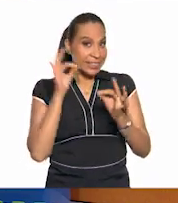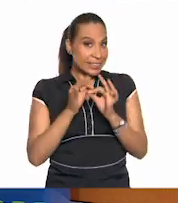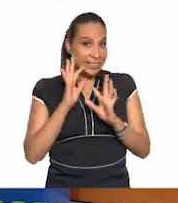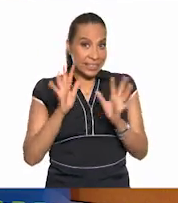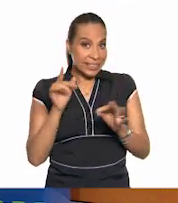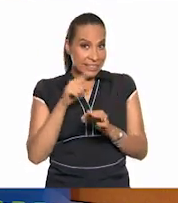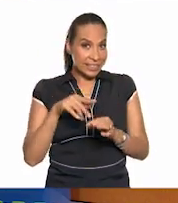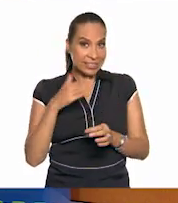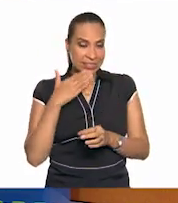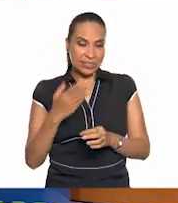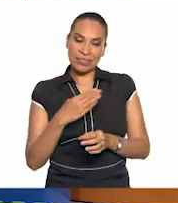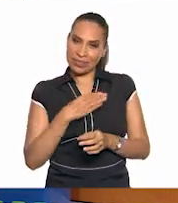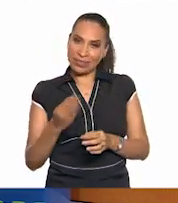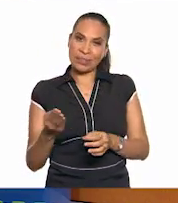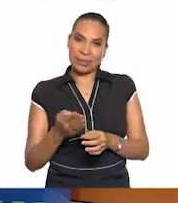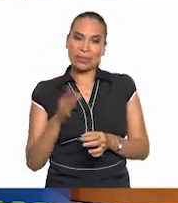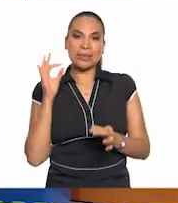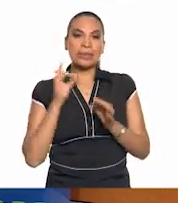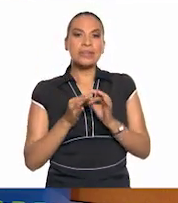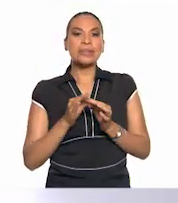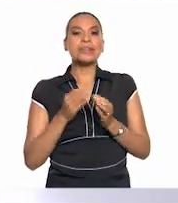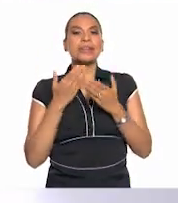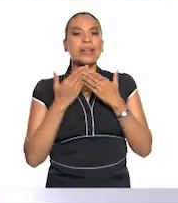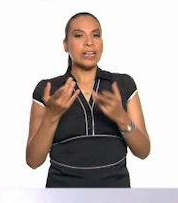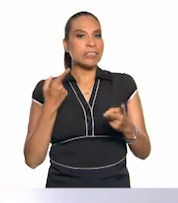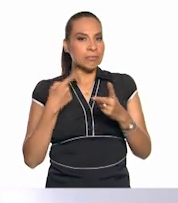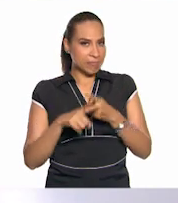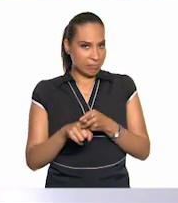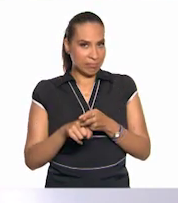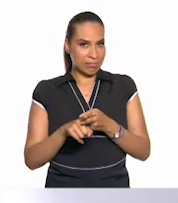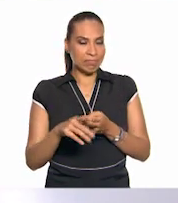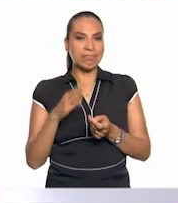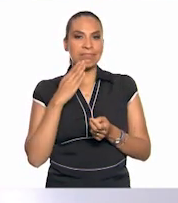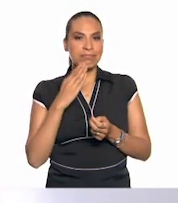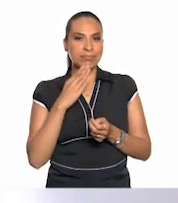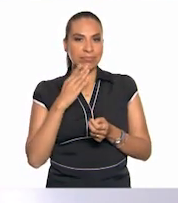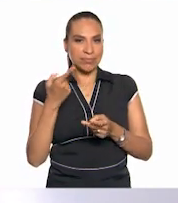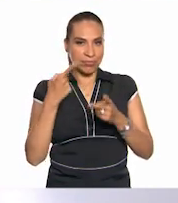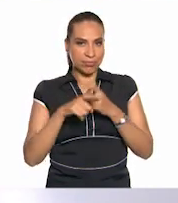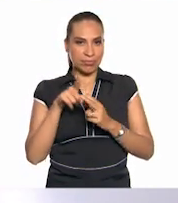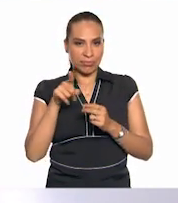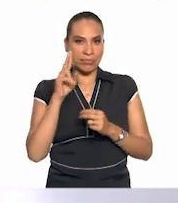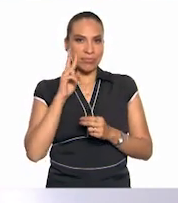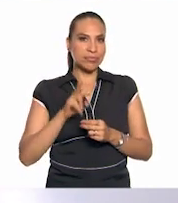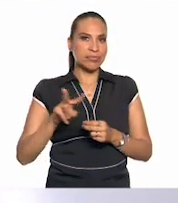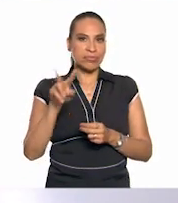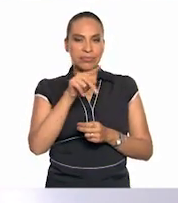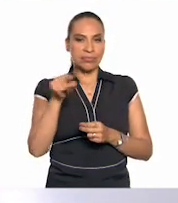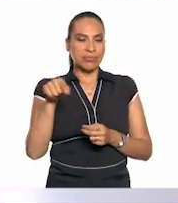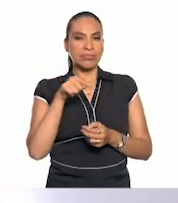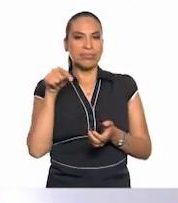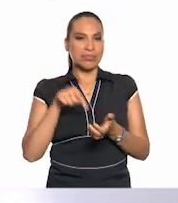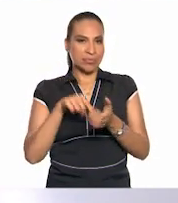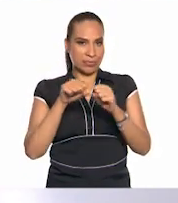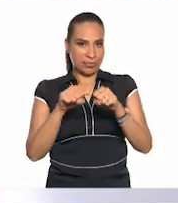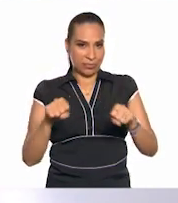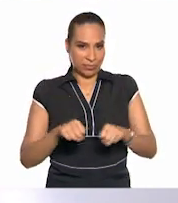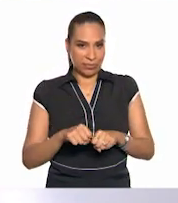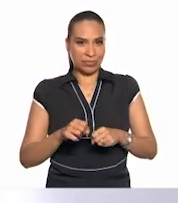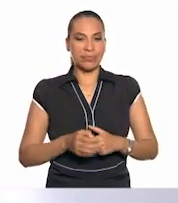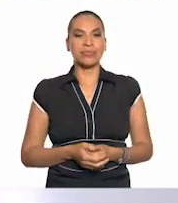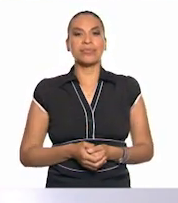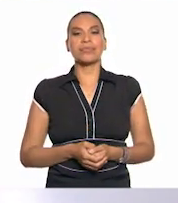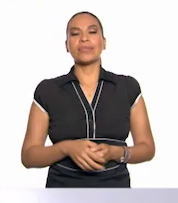listas? Bueno, perfecto. Pues vamos a comenzar. Muy bien. Mariana, comienza tu recorrido por el aula. Muy bien.